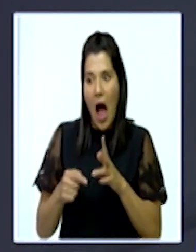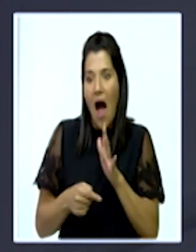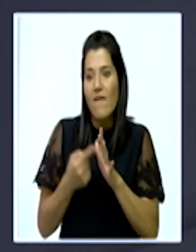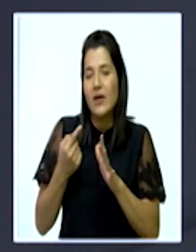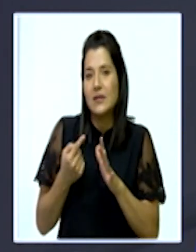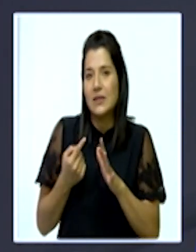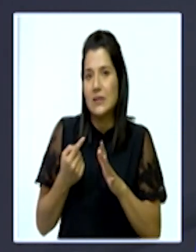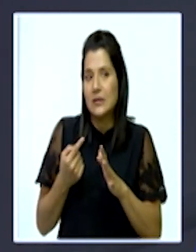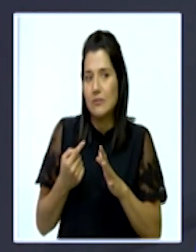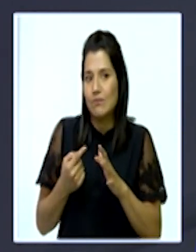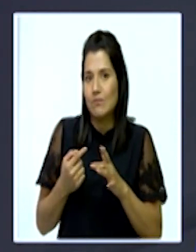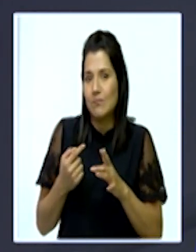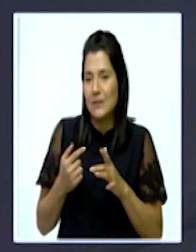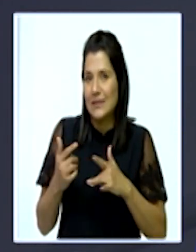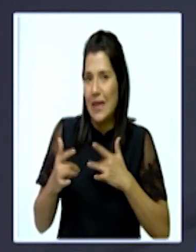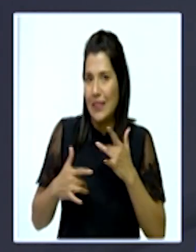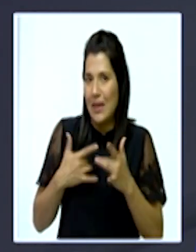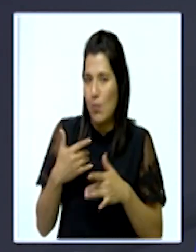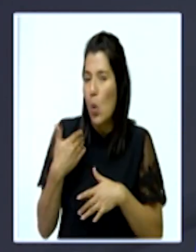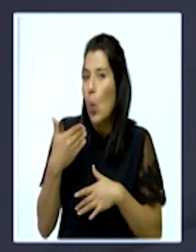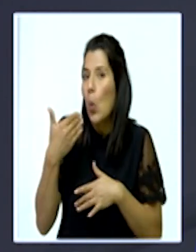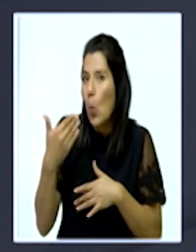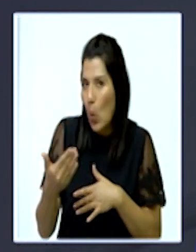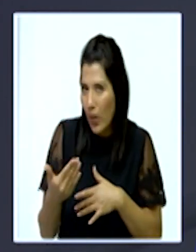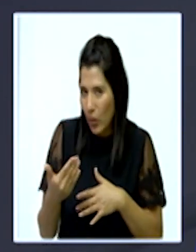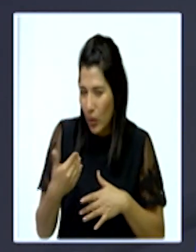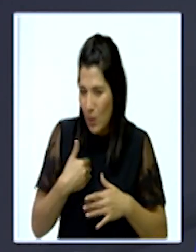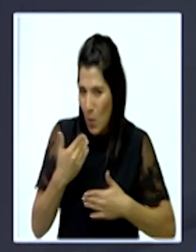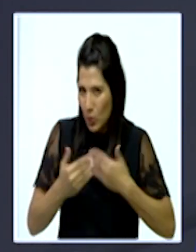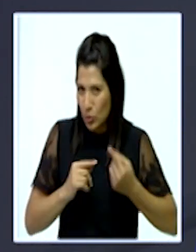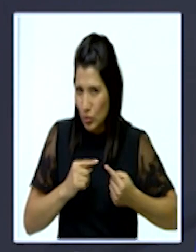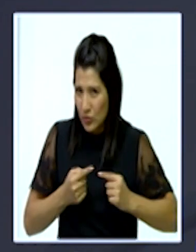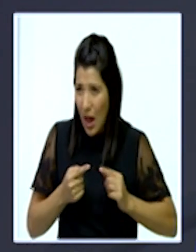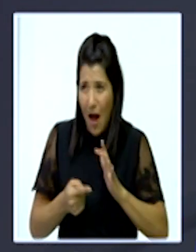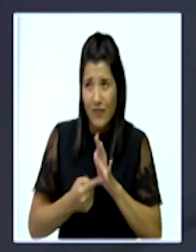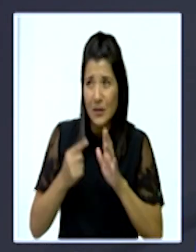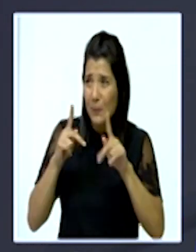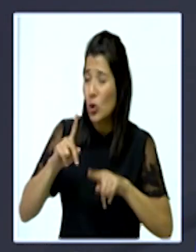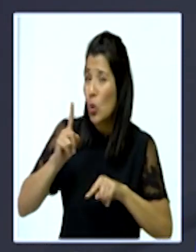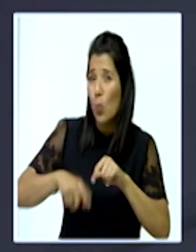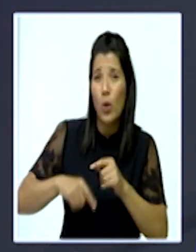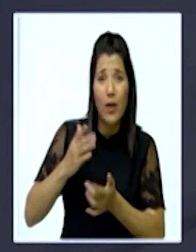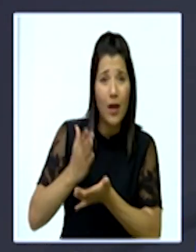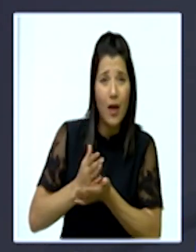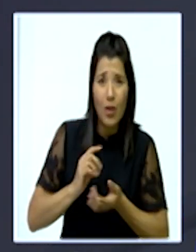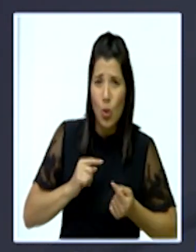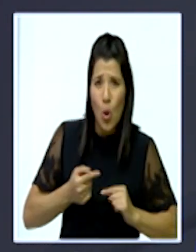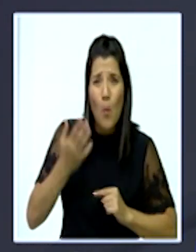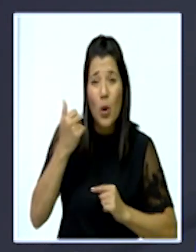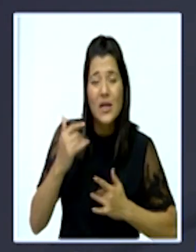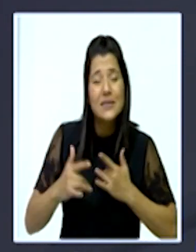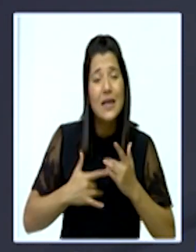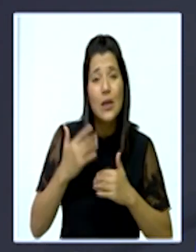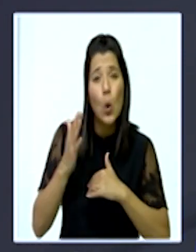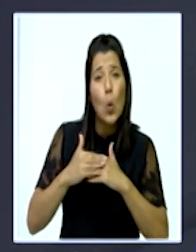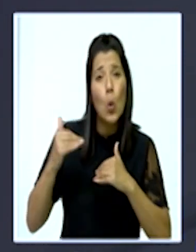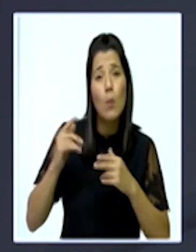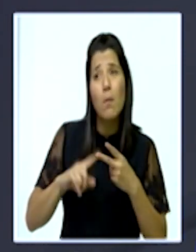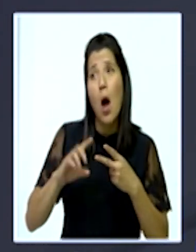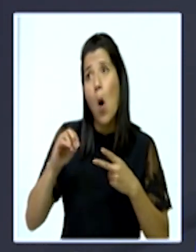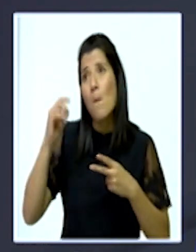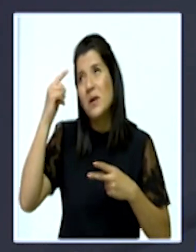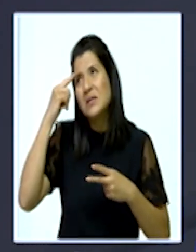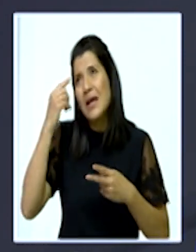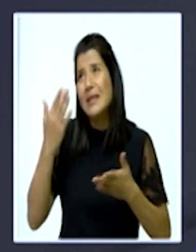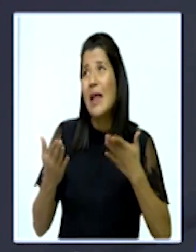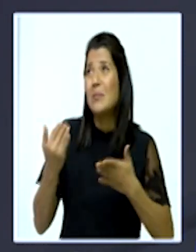son difíciles de conllevar, ¿verdad? Tal vez la persona no puede salir de ese duelo porque siente mucha culpa, porque tal vez pensó, bueno, si